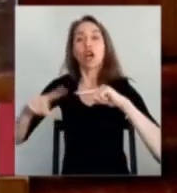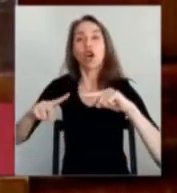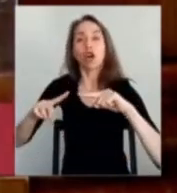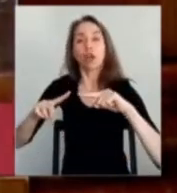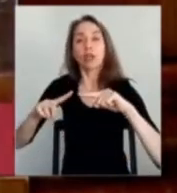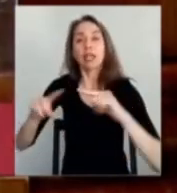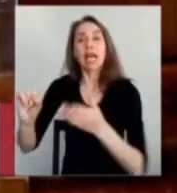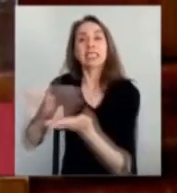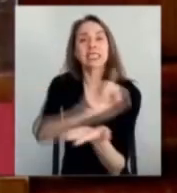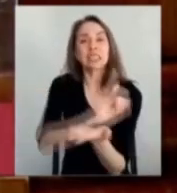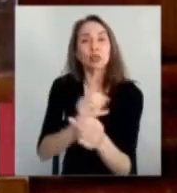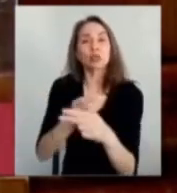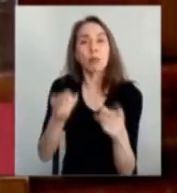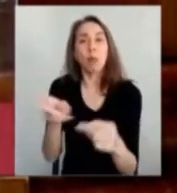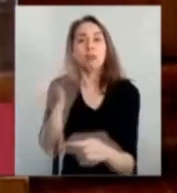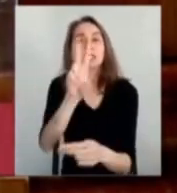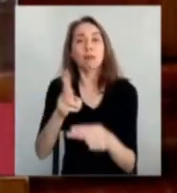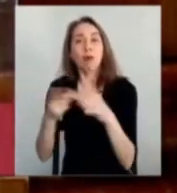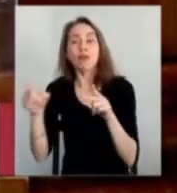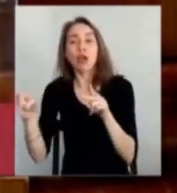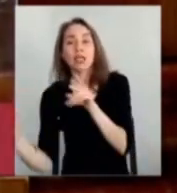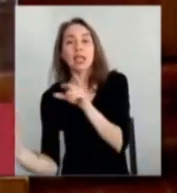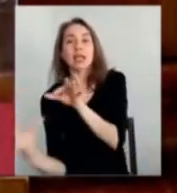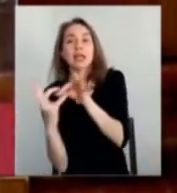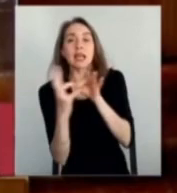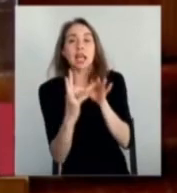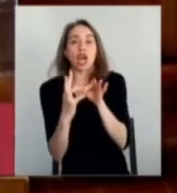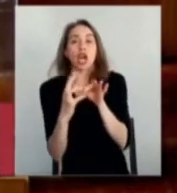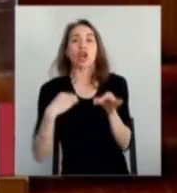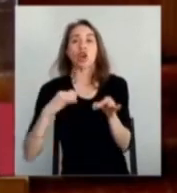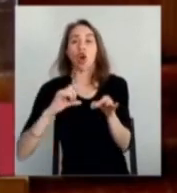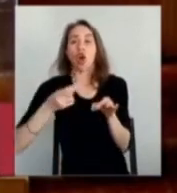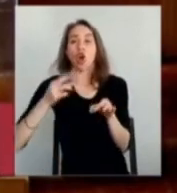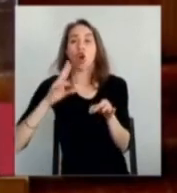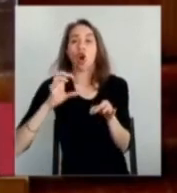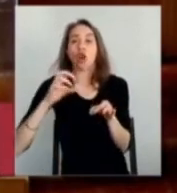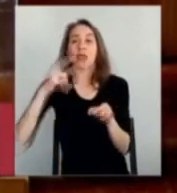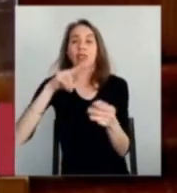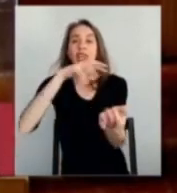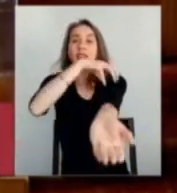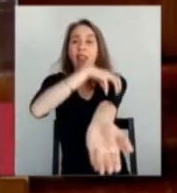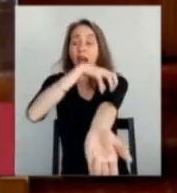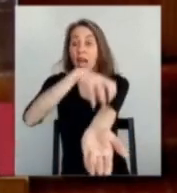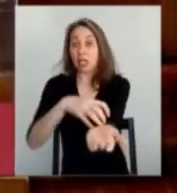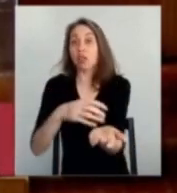dependan o se relacionen con el gobierno regional respectivo lo que por lo menos ya es un avance